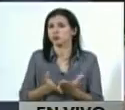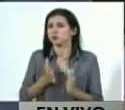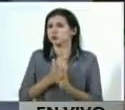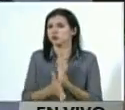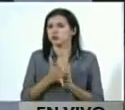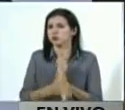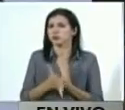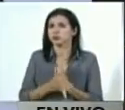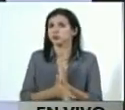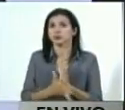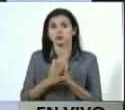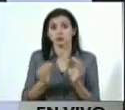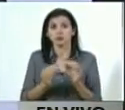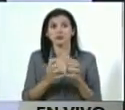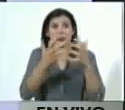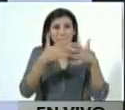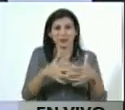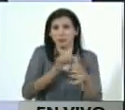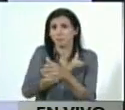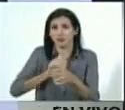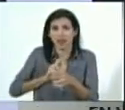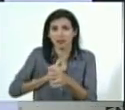todas tuvieron números rojos,